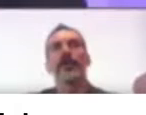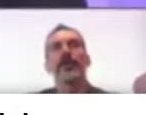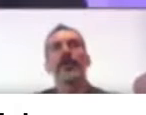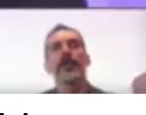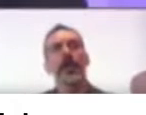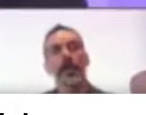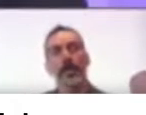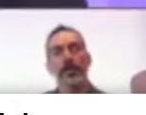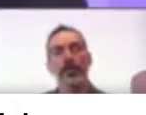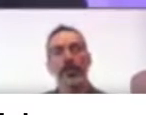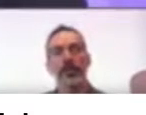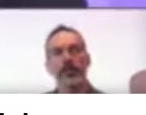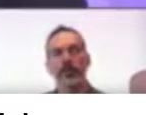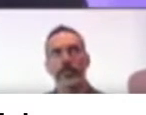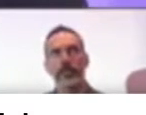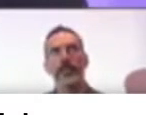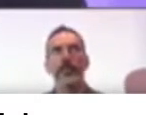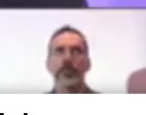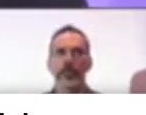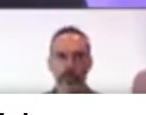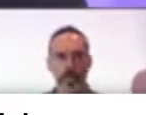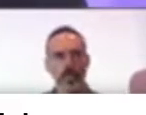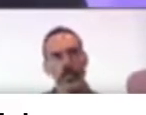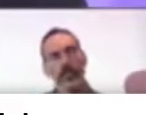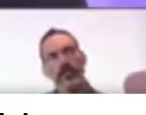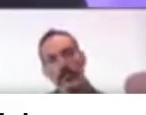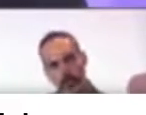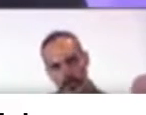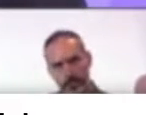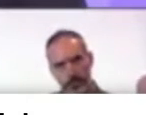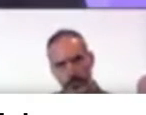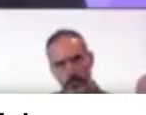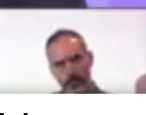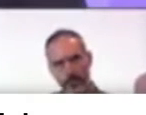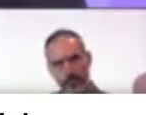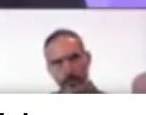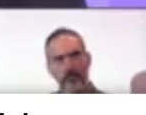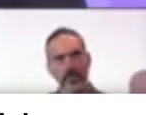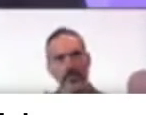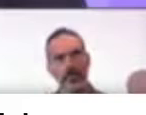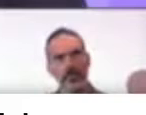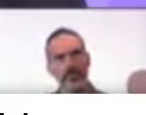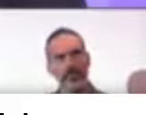de los créditos que solicitan. ¿Saben quiénes han solicitado más créditos?